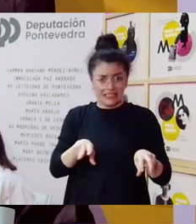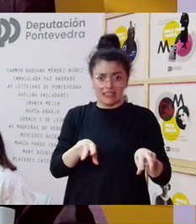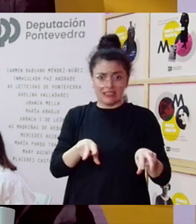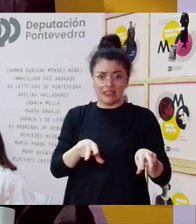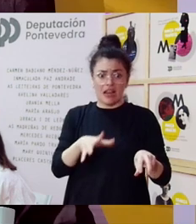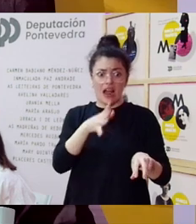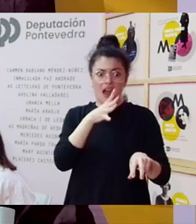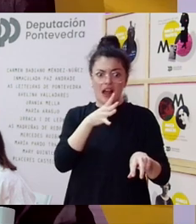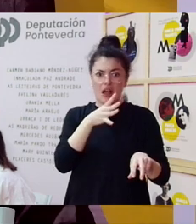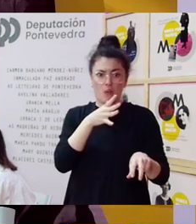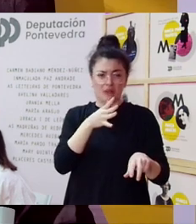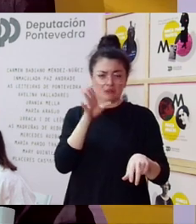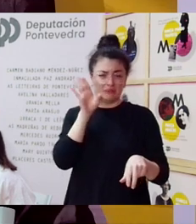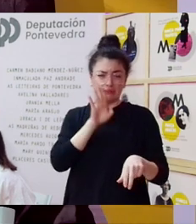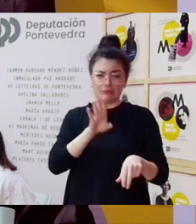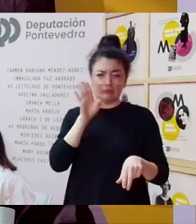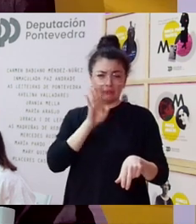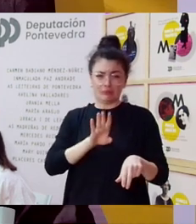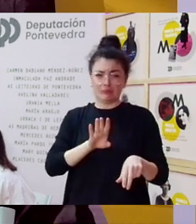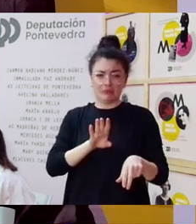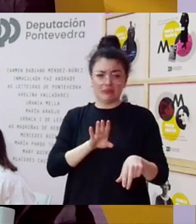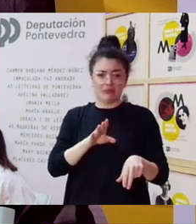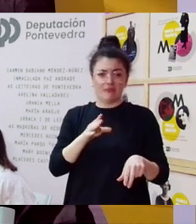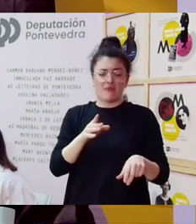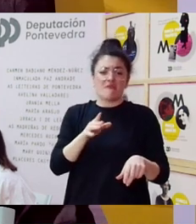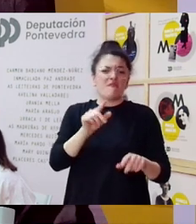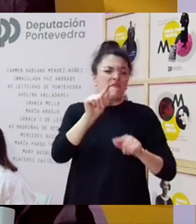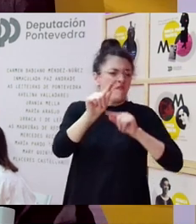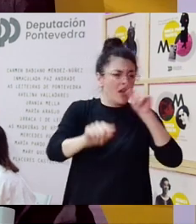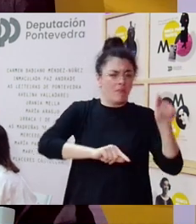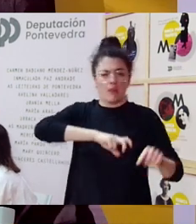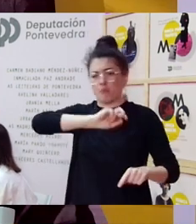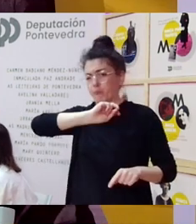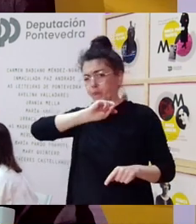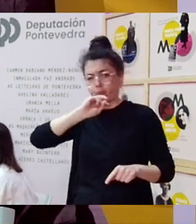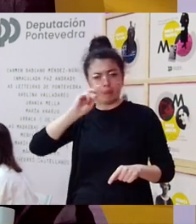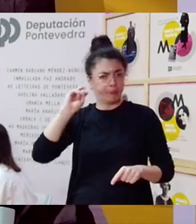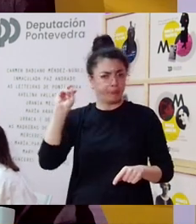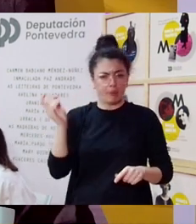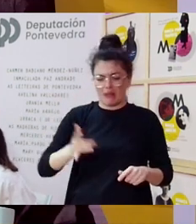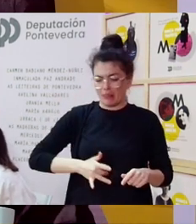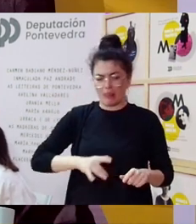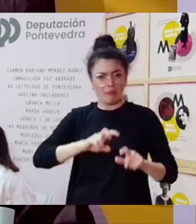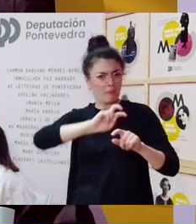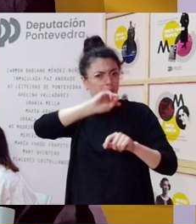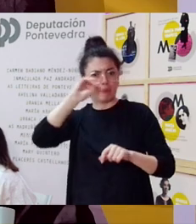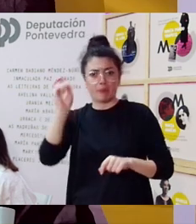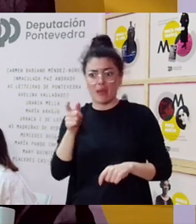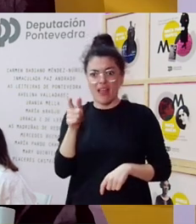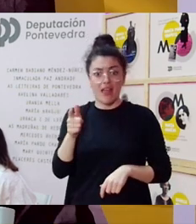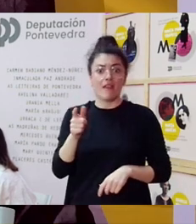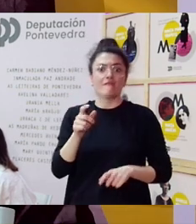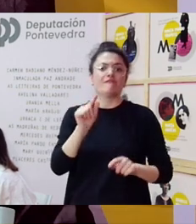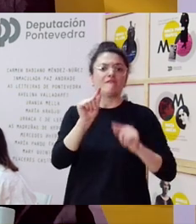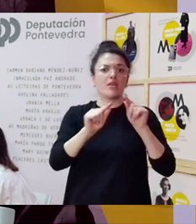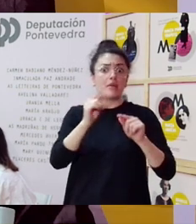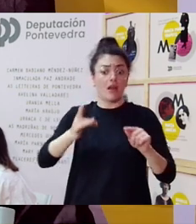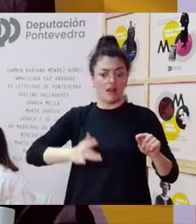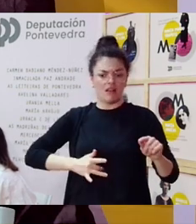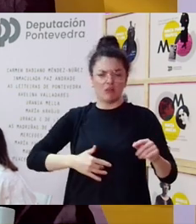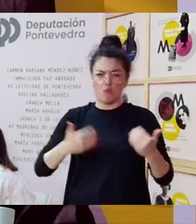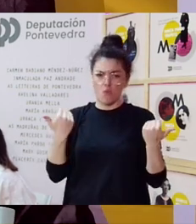agua contaxiábase, collían tifus, collían colitis, ela chegou a coller unha colitis moi aguda,